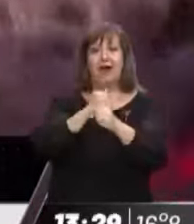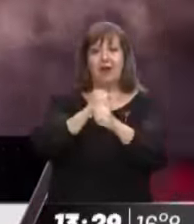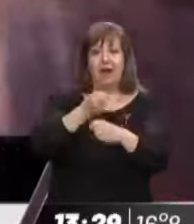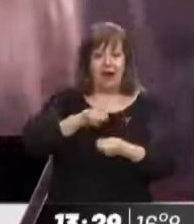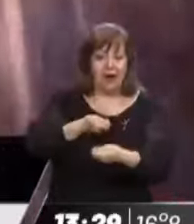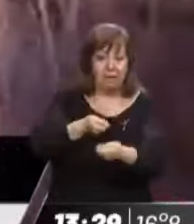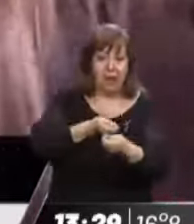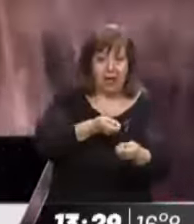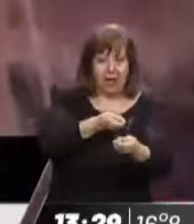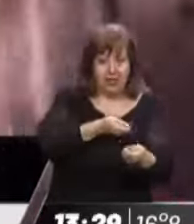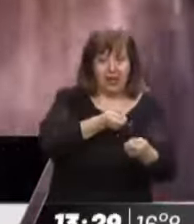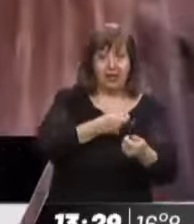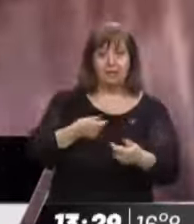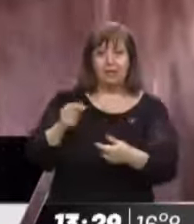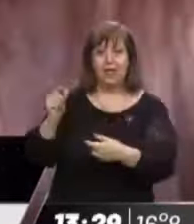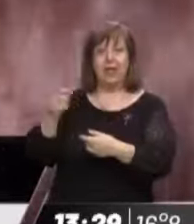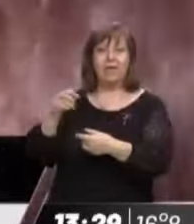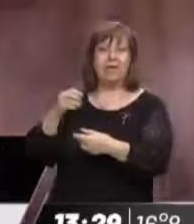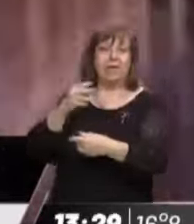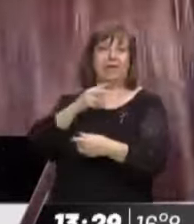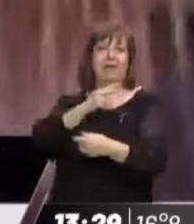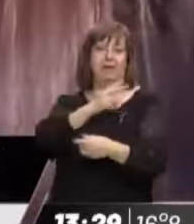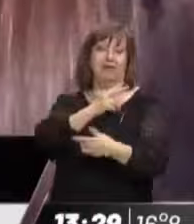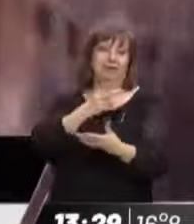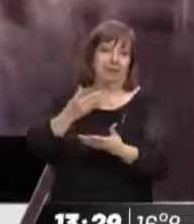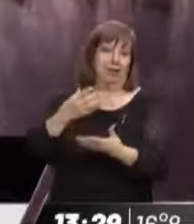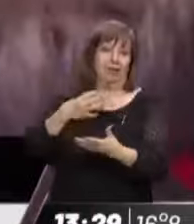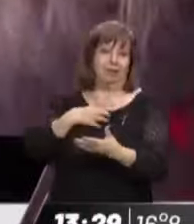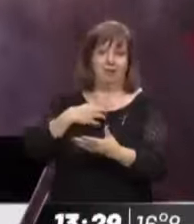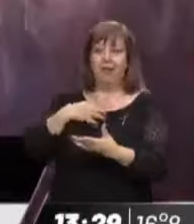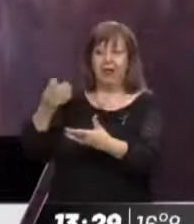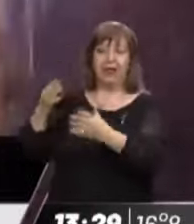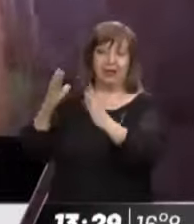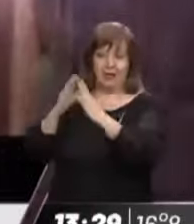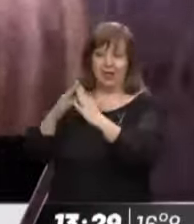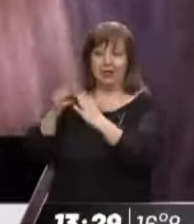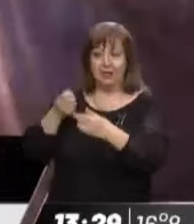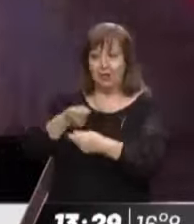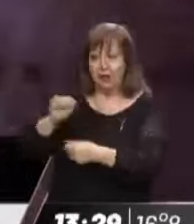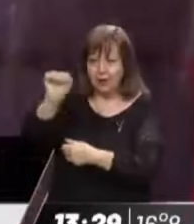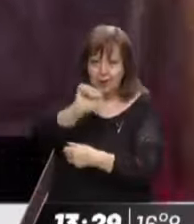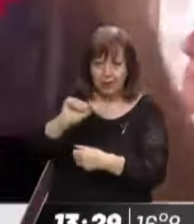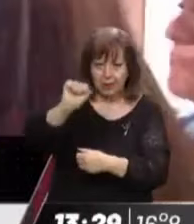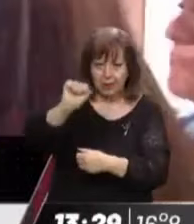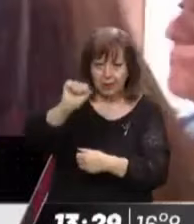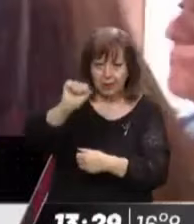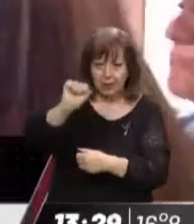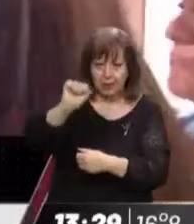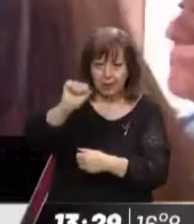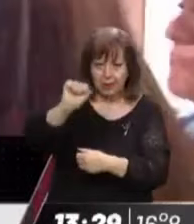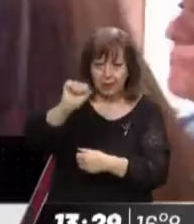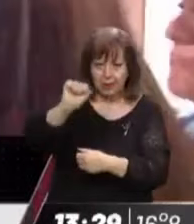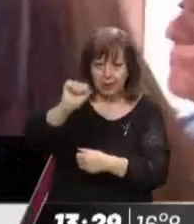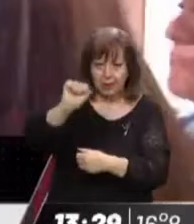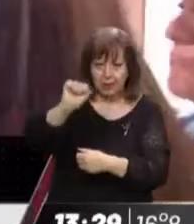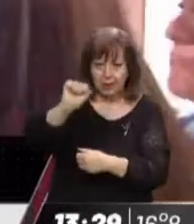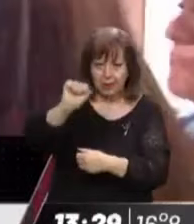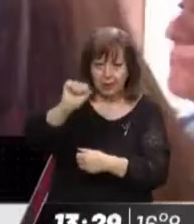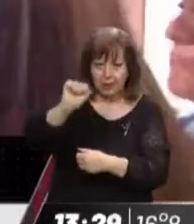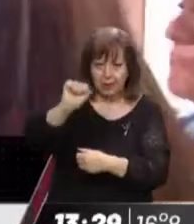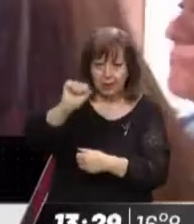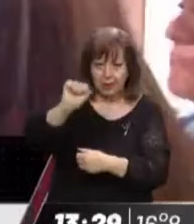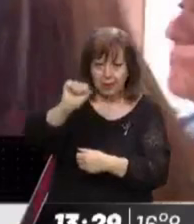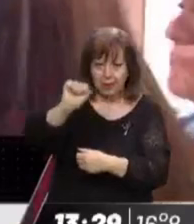más al chofer. Ubíquenos. He llegado a calle Pedro. Ahora tengo que volver caminando. Se bajó la